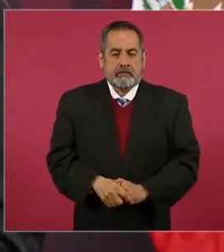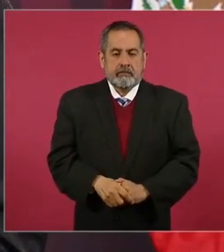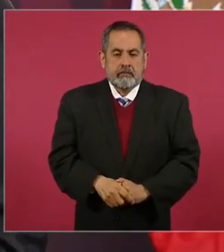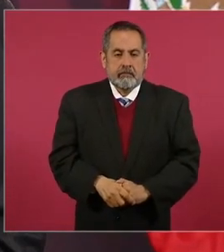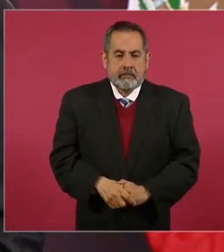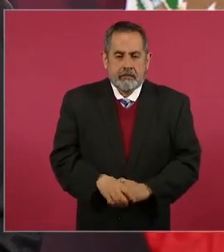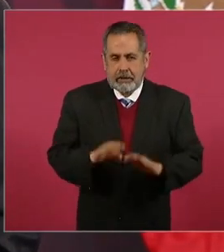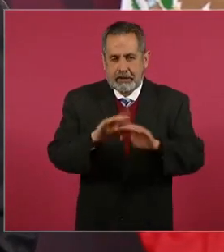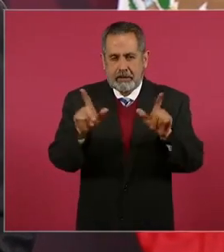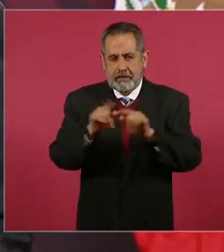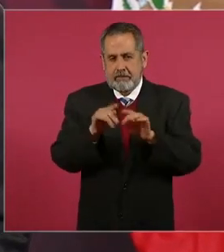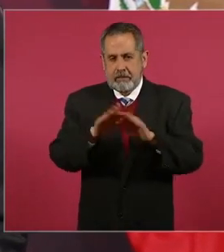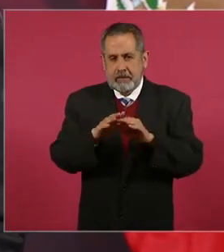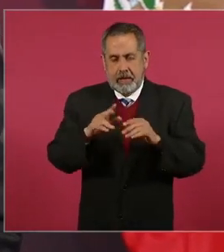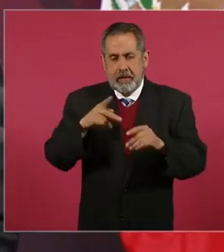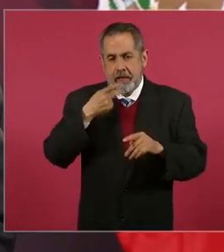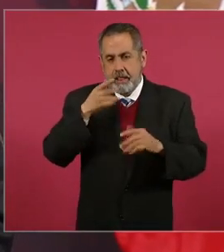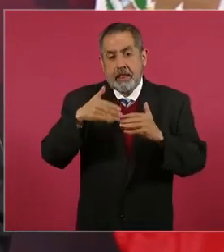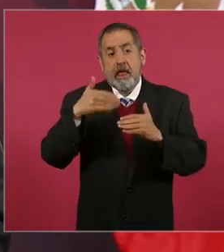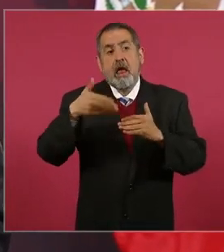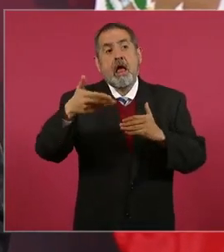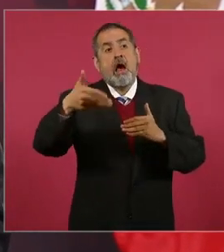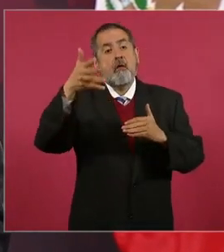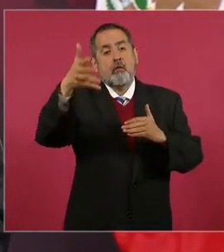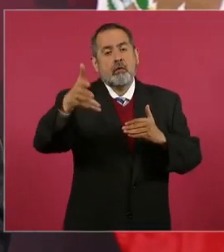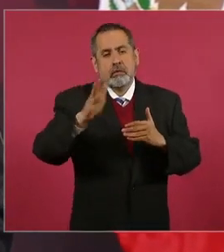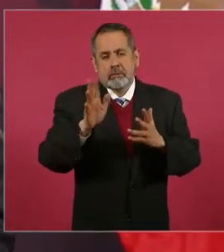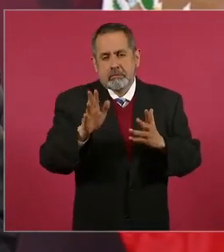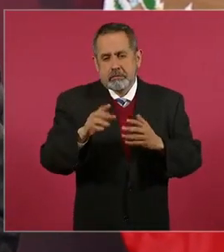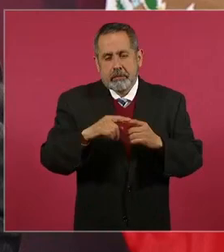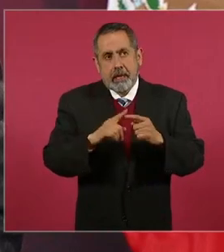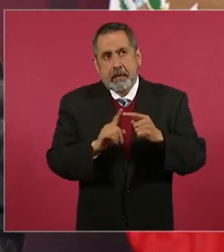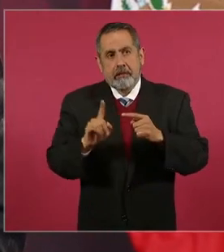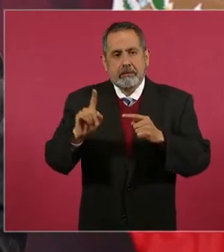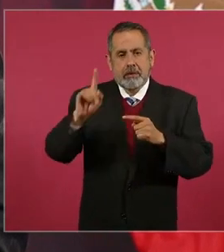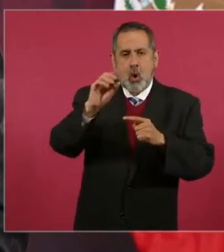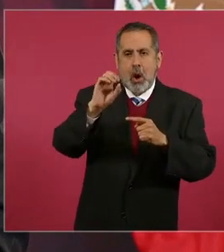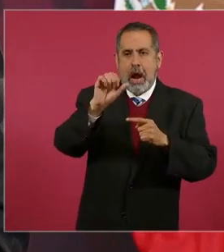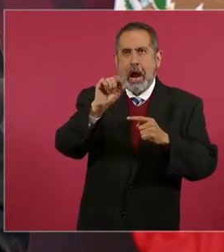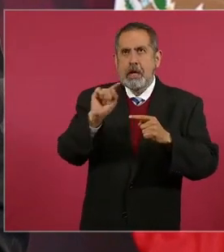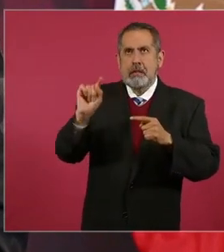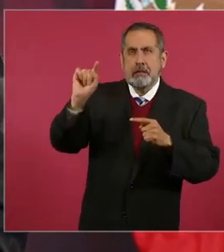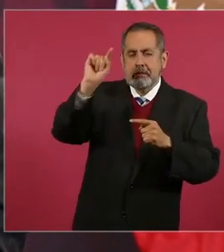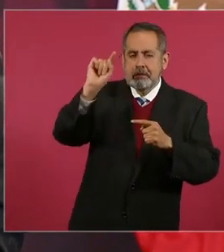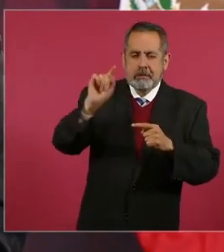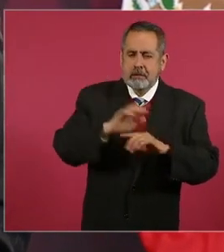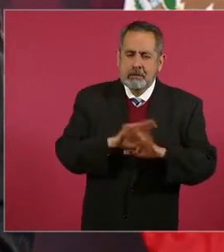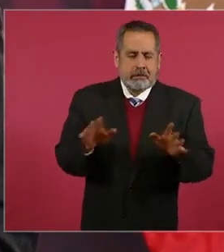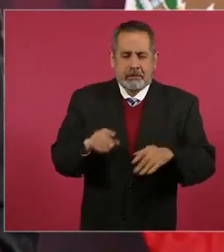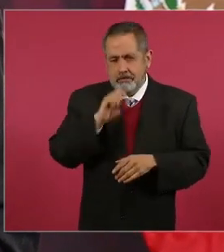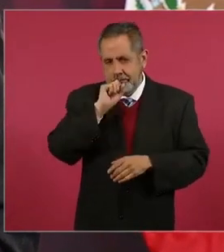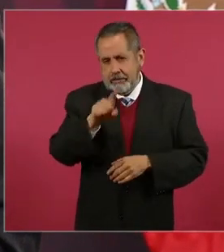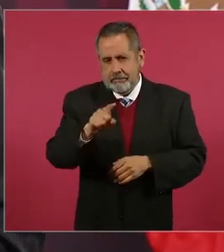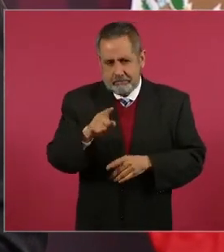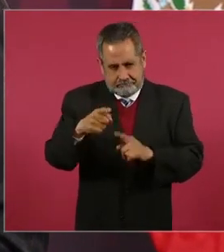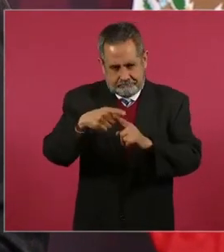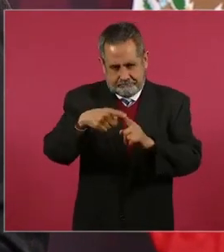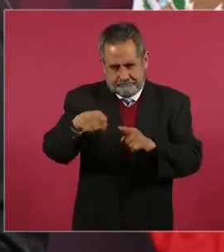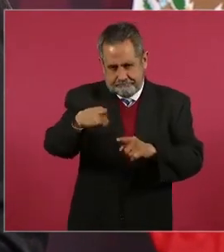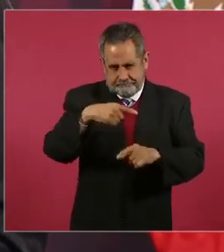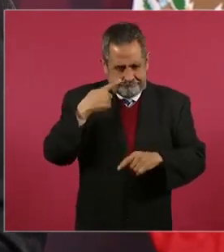Ya no quiero hablar más hacia adelante, pero digo, más para arriba. Pero ya eso también se los dejo a